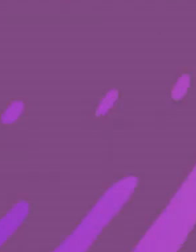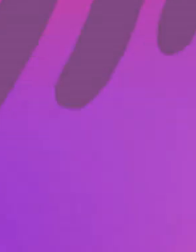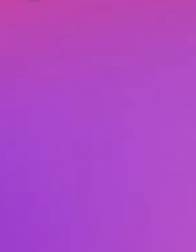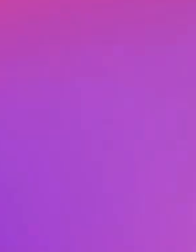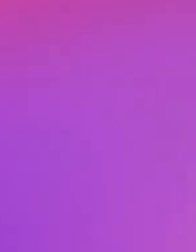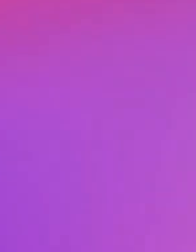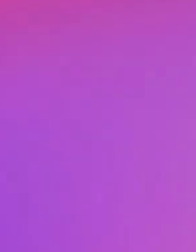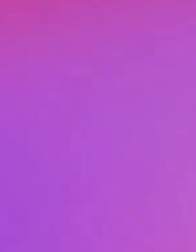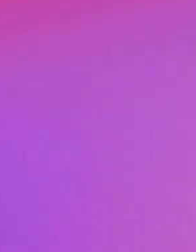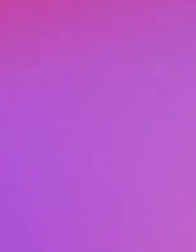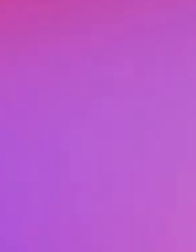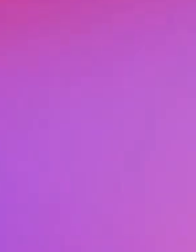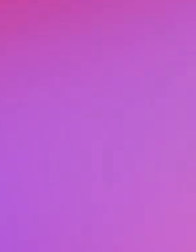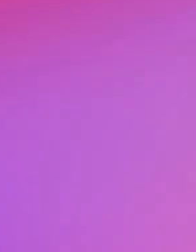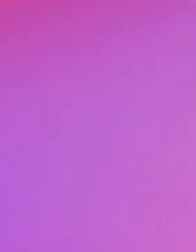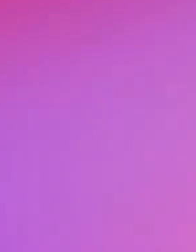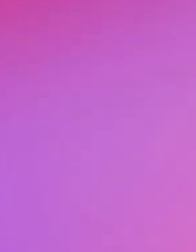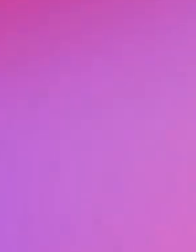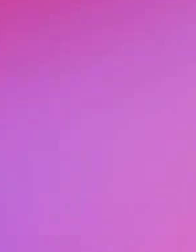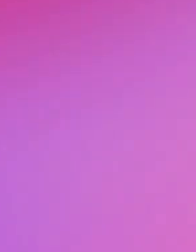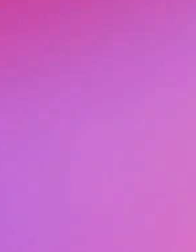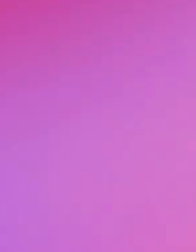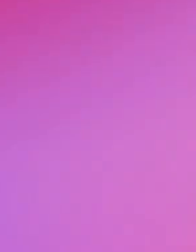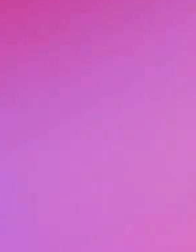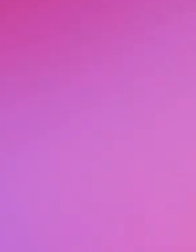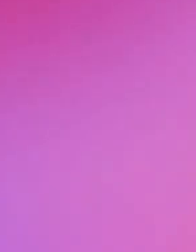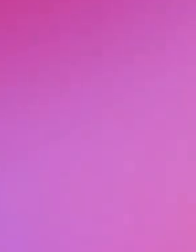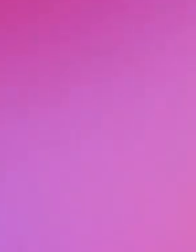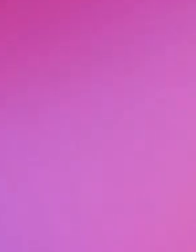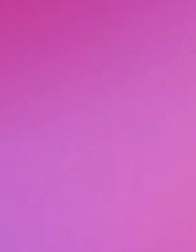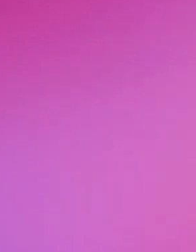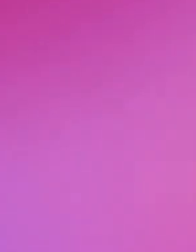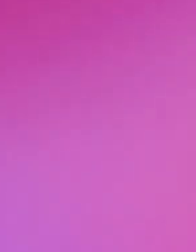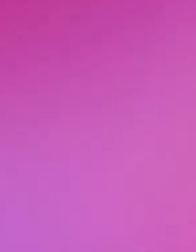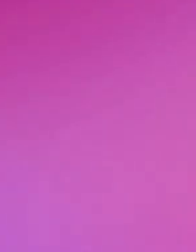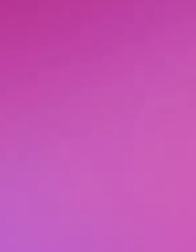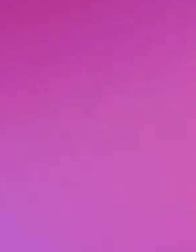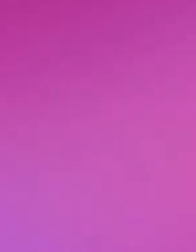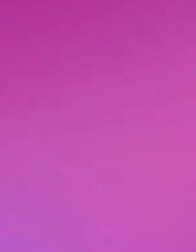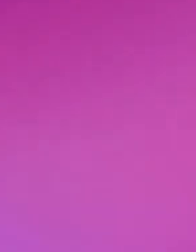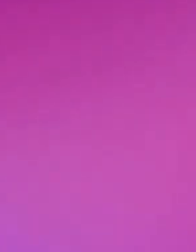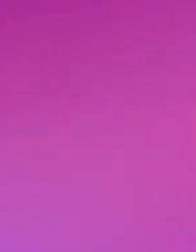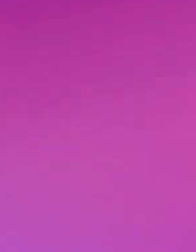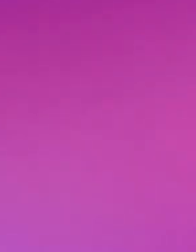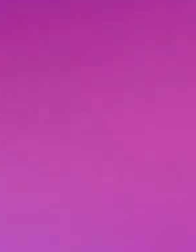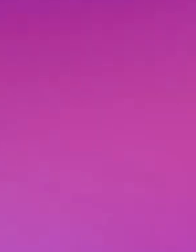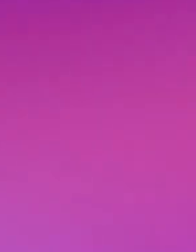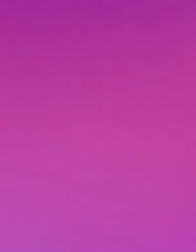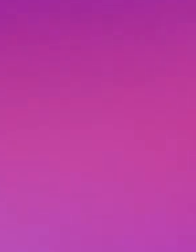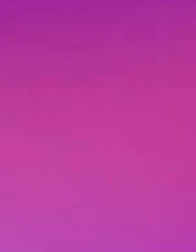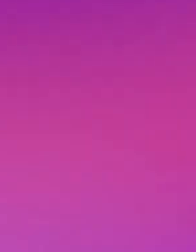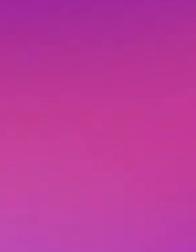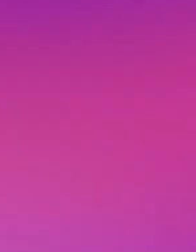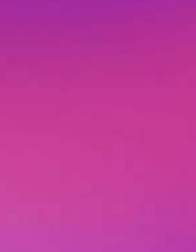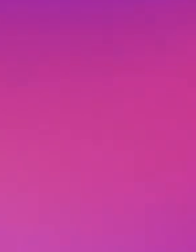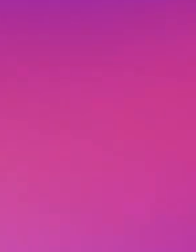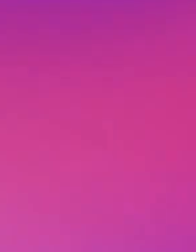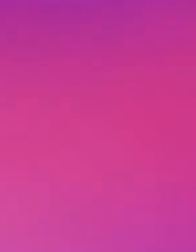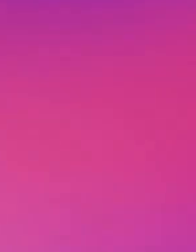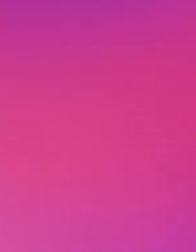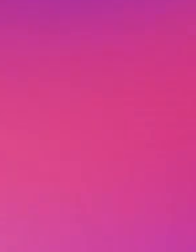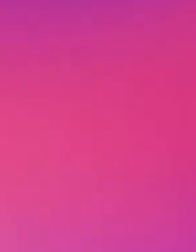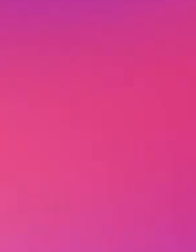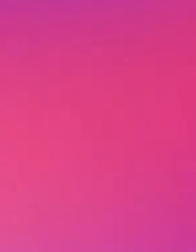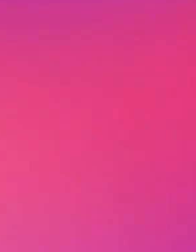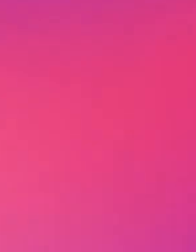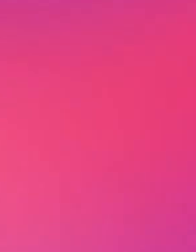Si tienes dudas o necesitas ayuda, llama al Centro de Apoyo Pedagógico a Distancia. El número de teléfono para secundaria